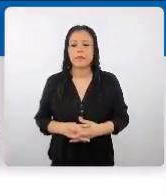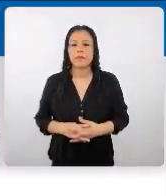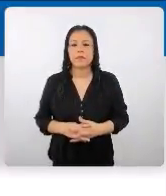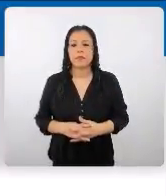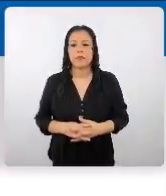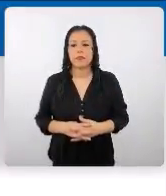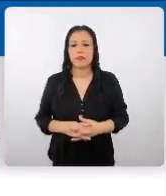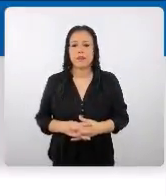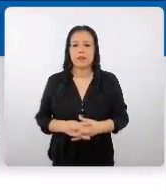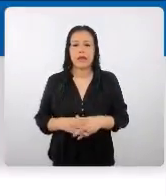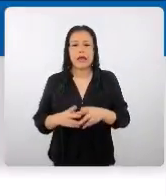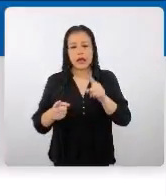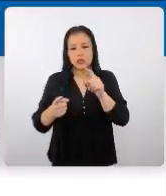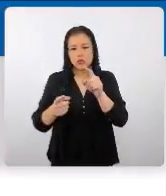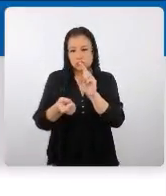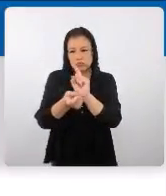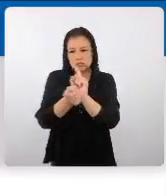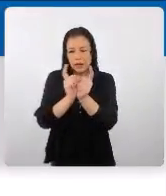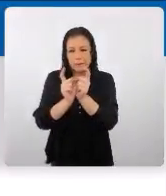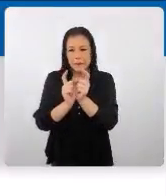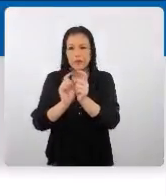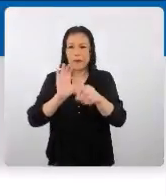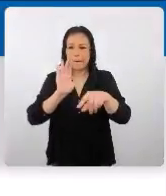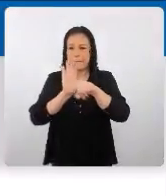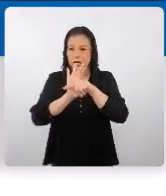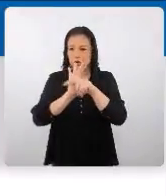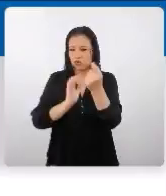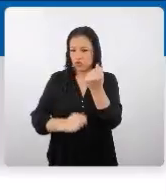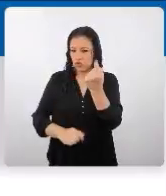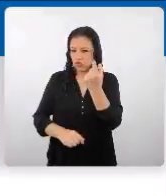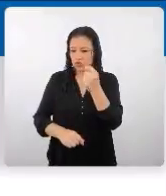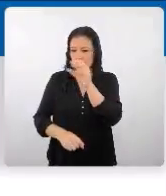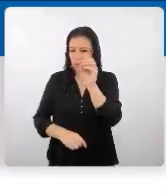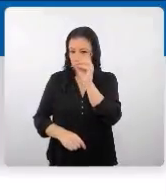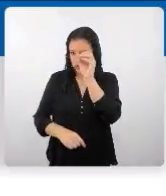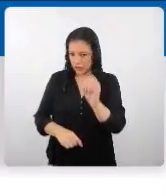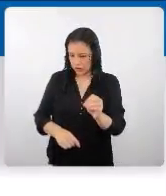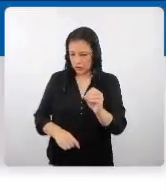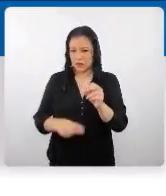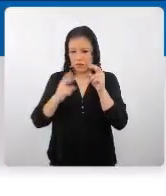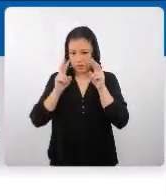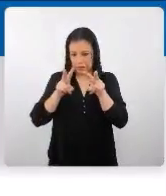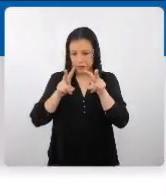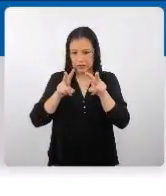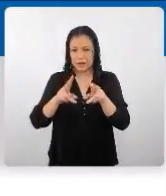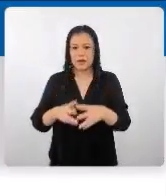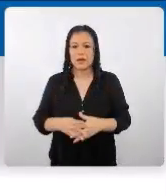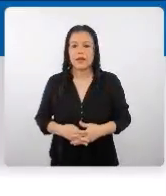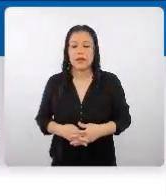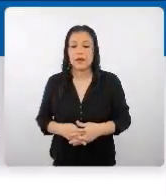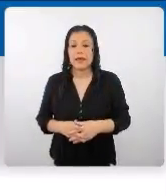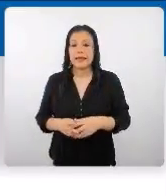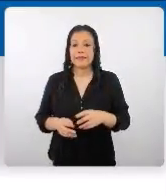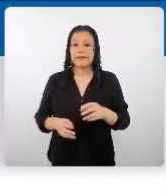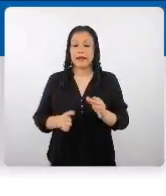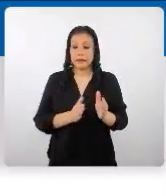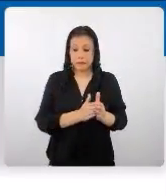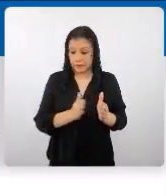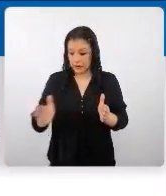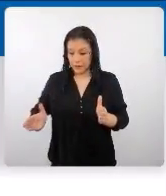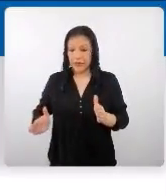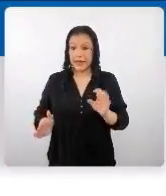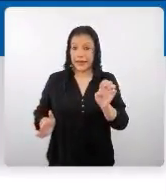hay una variación de menos 11%. ¿Ok? Entre enero y